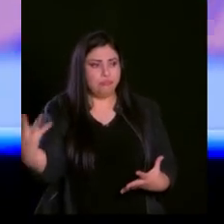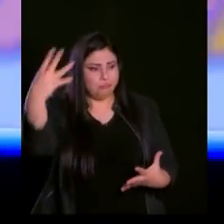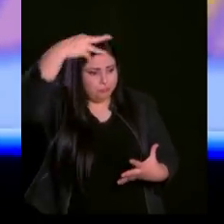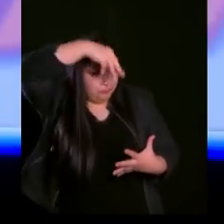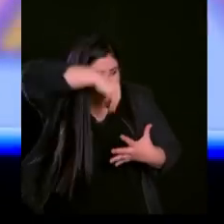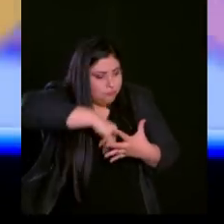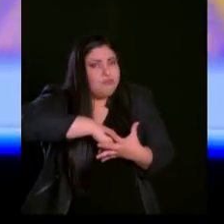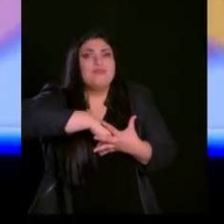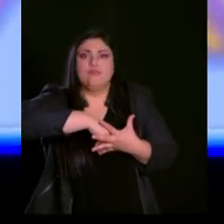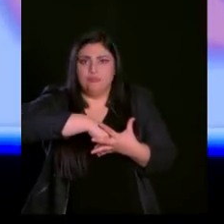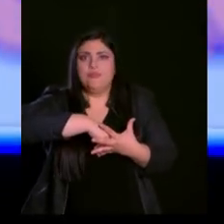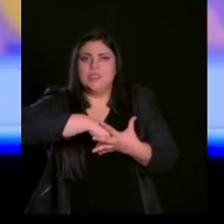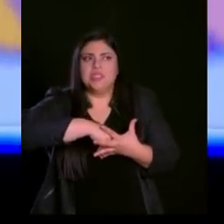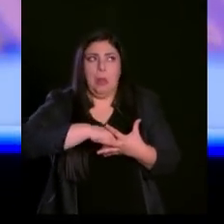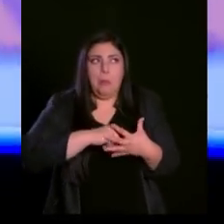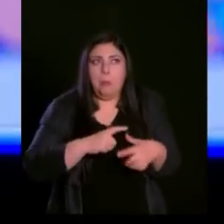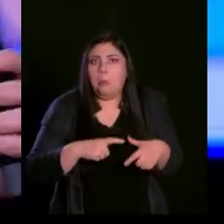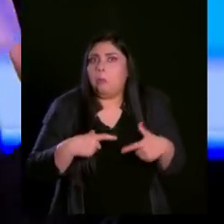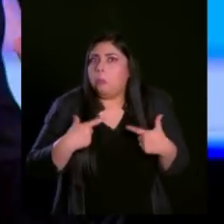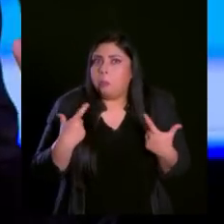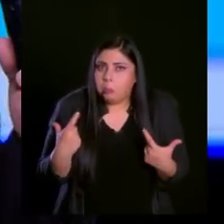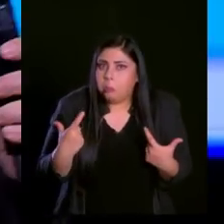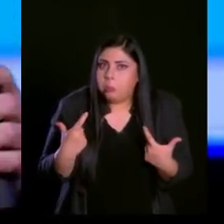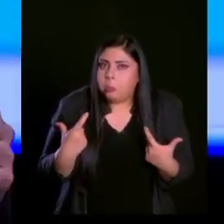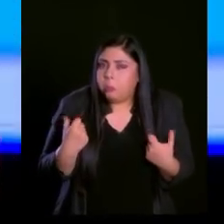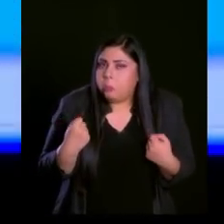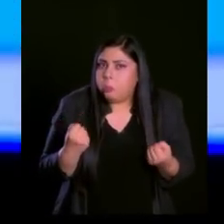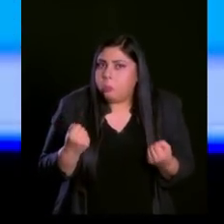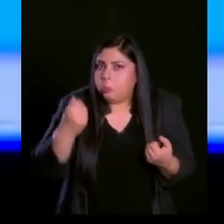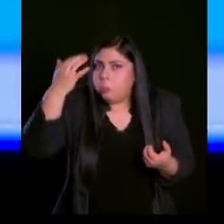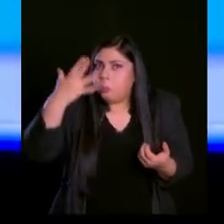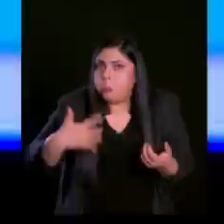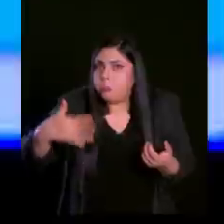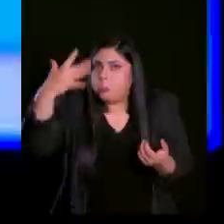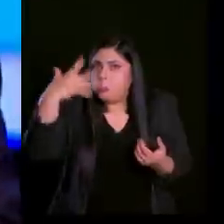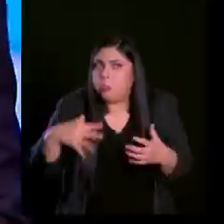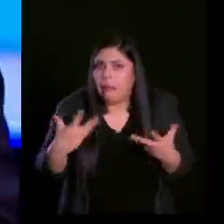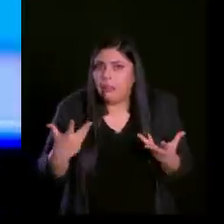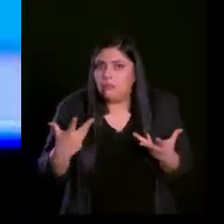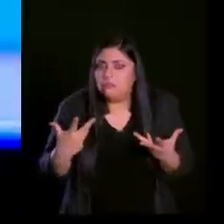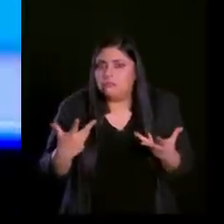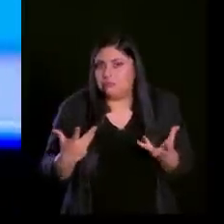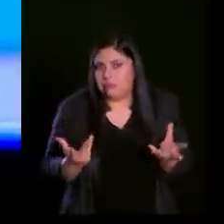funciona para decirlo de esta manera Para aprovechar